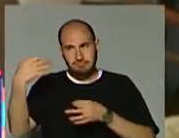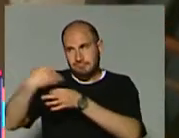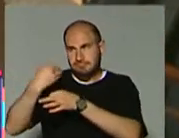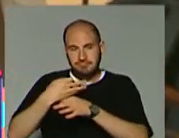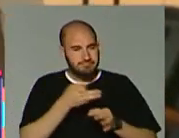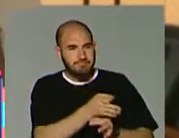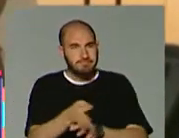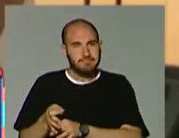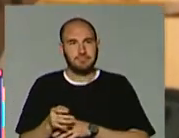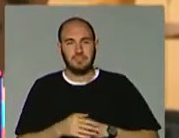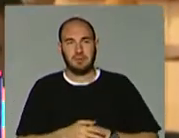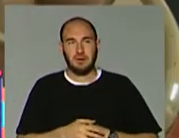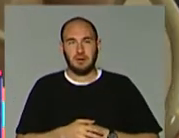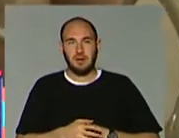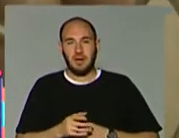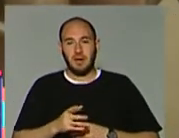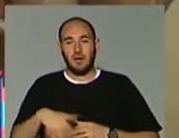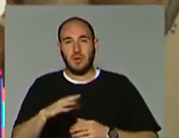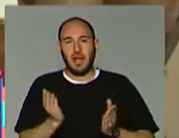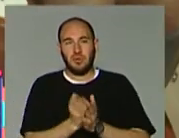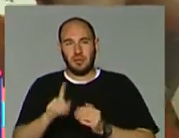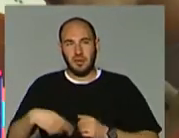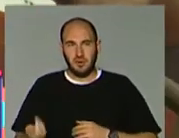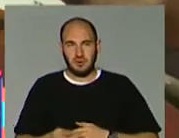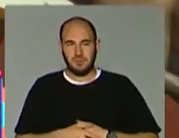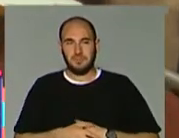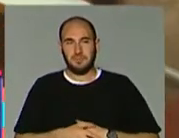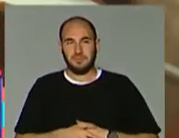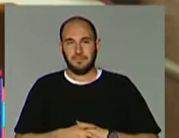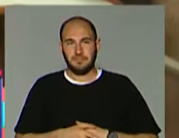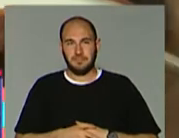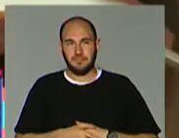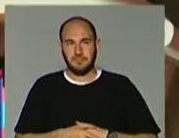a que mejora a otros estudiantes.